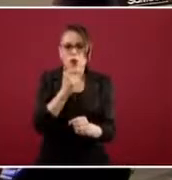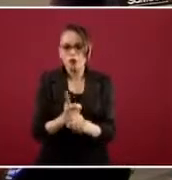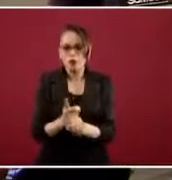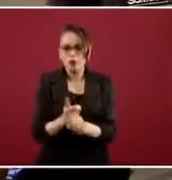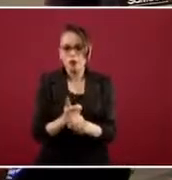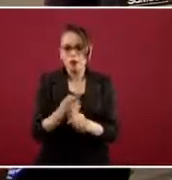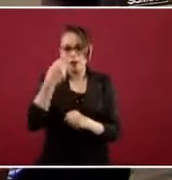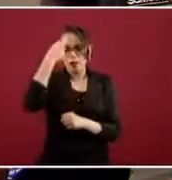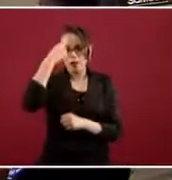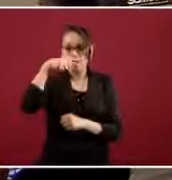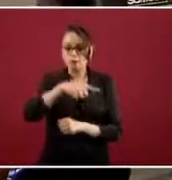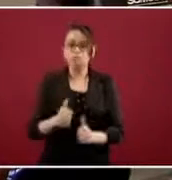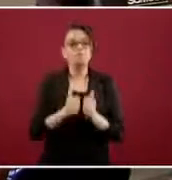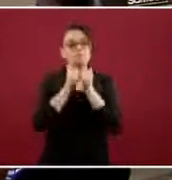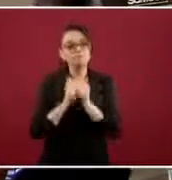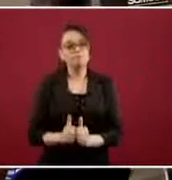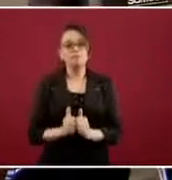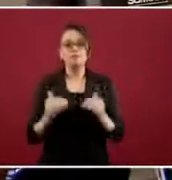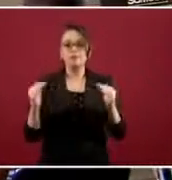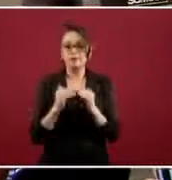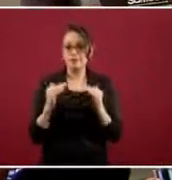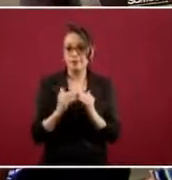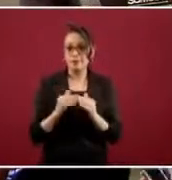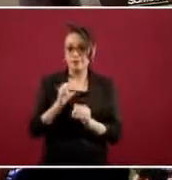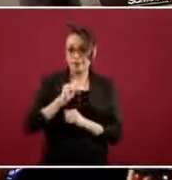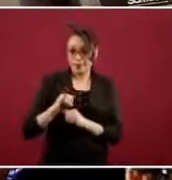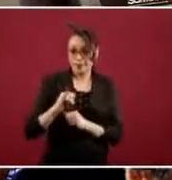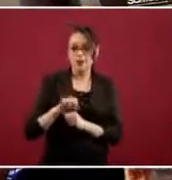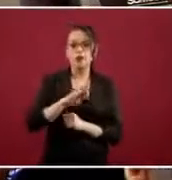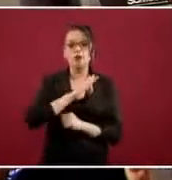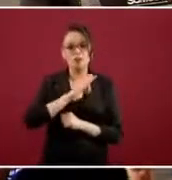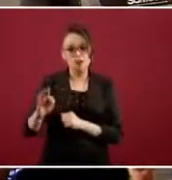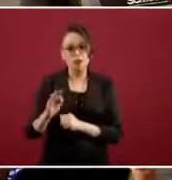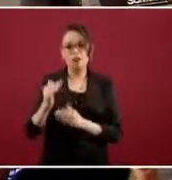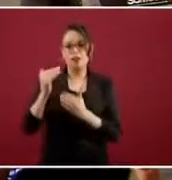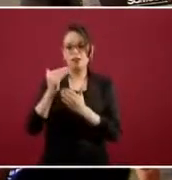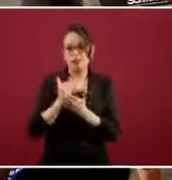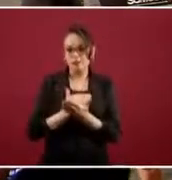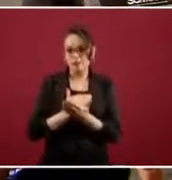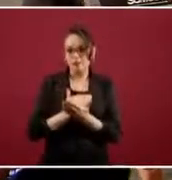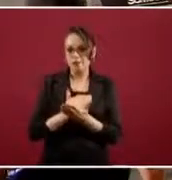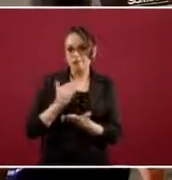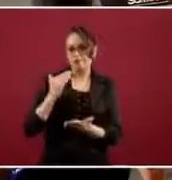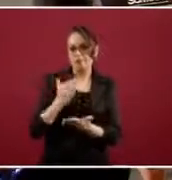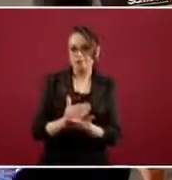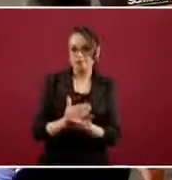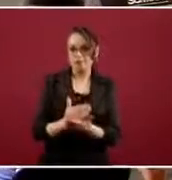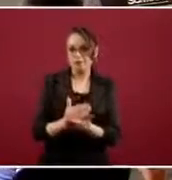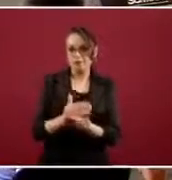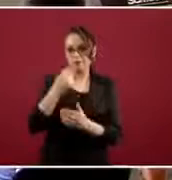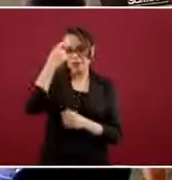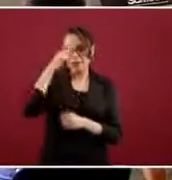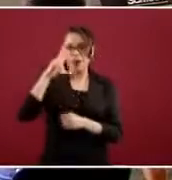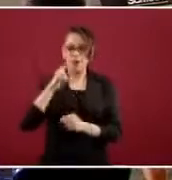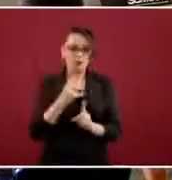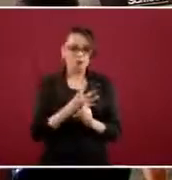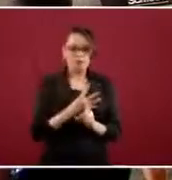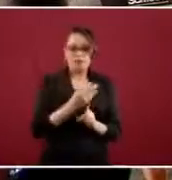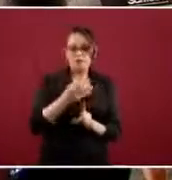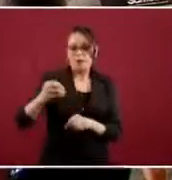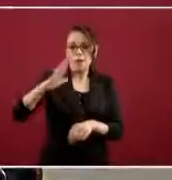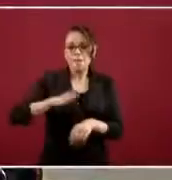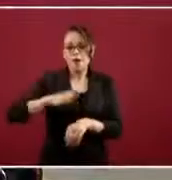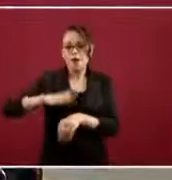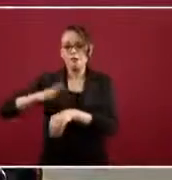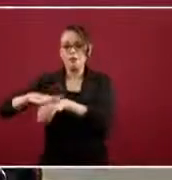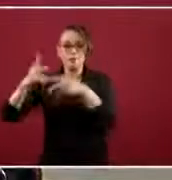que nos quedáramos en casa todos y todas, podríamos frenar, digamos, el riesgo de contagio de más personas y que eso era el